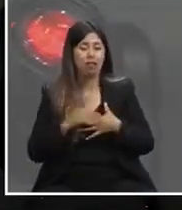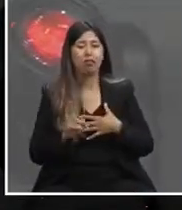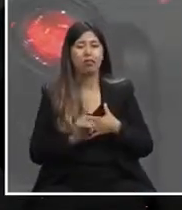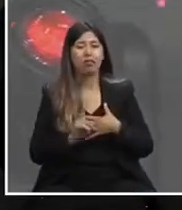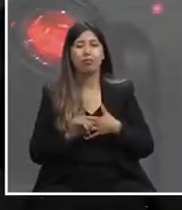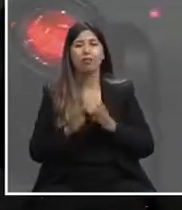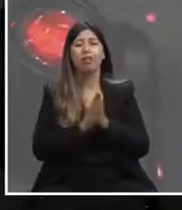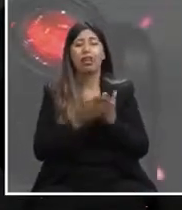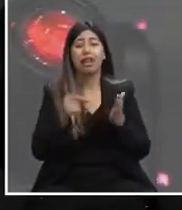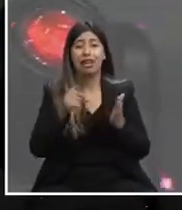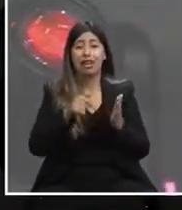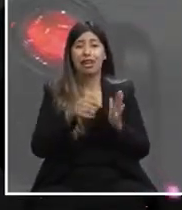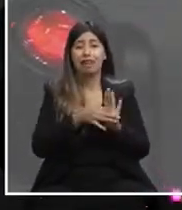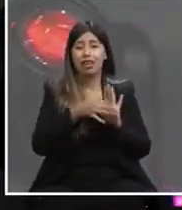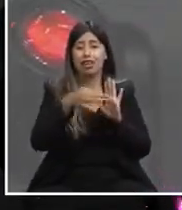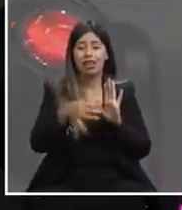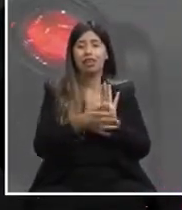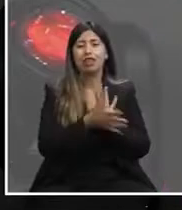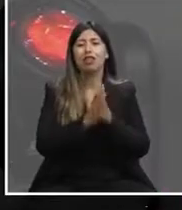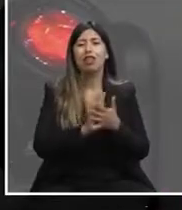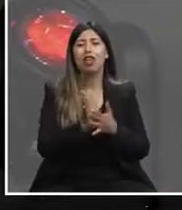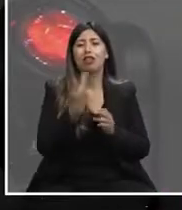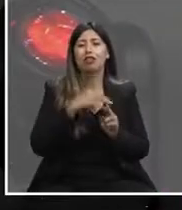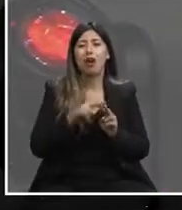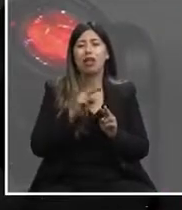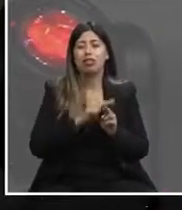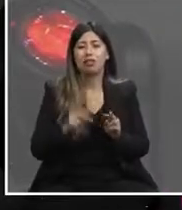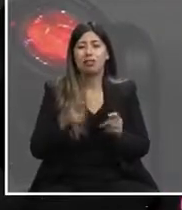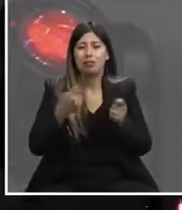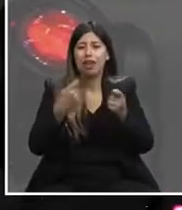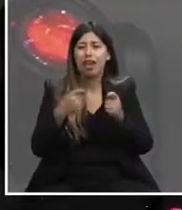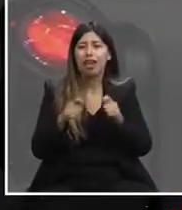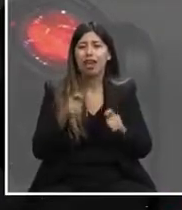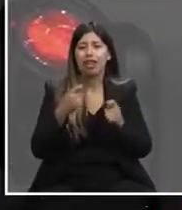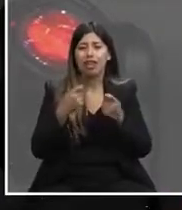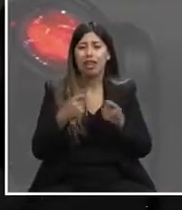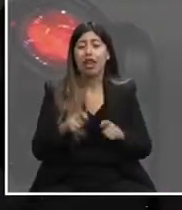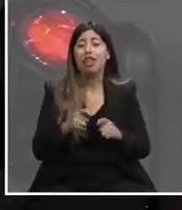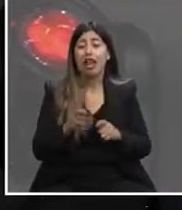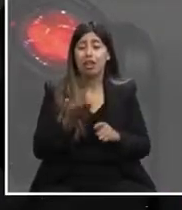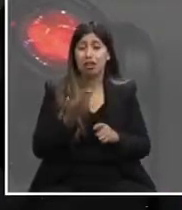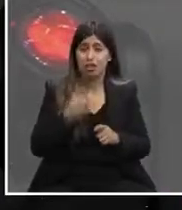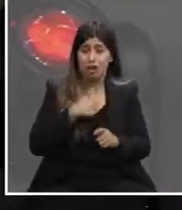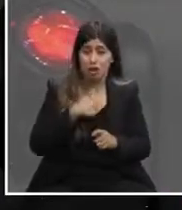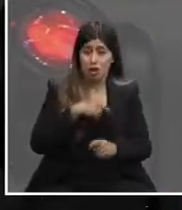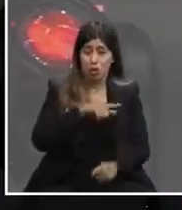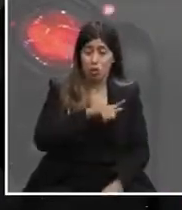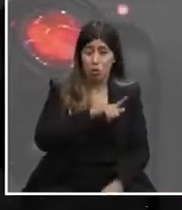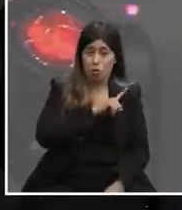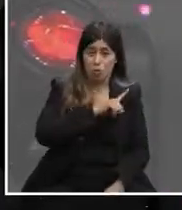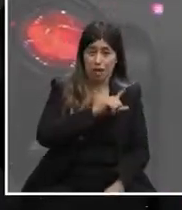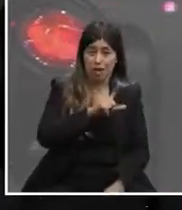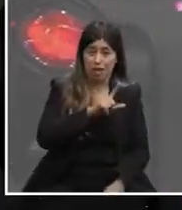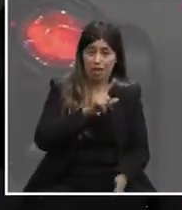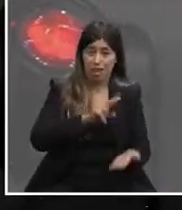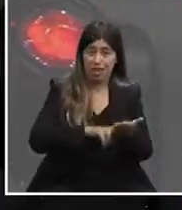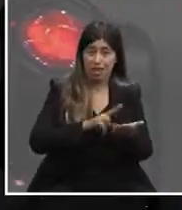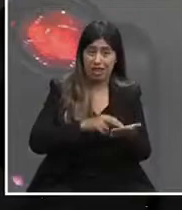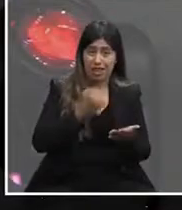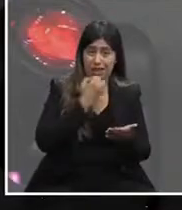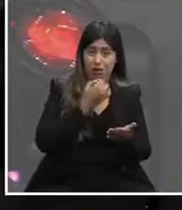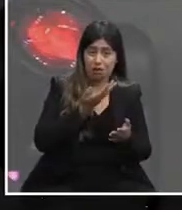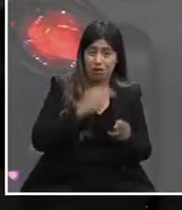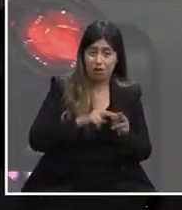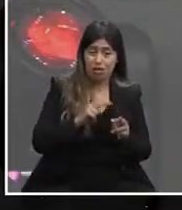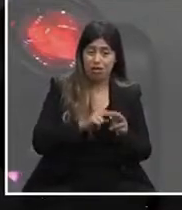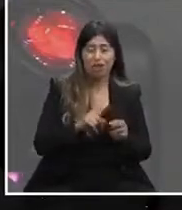toda la cantidad de cosas que nosotros hacemos para tratar de que no seamos culpables de los errores que efectivamente cometimos. Nos equivocamos